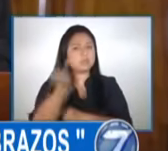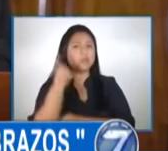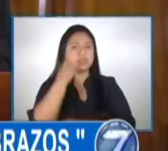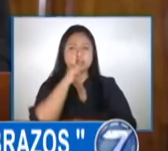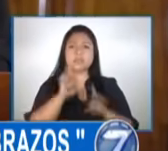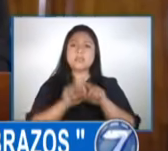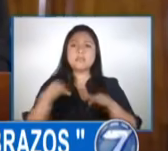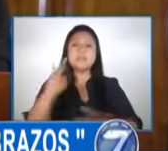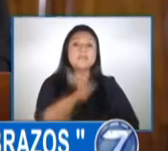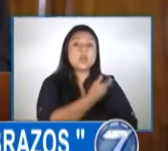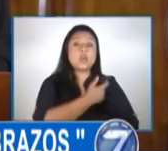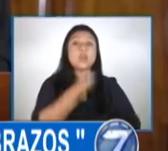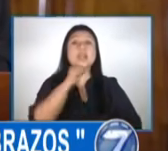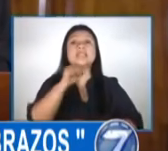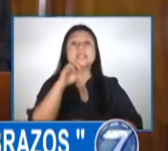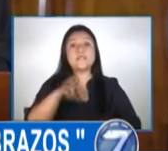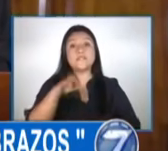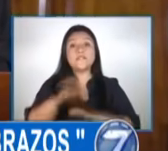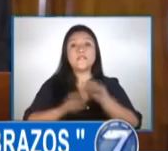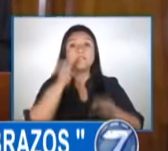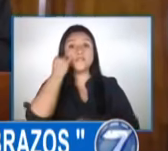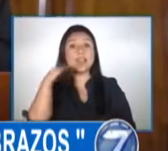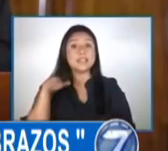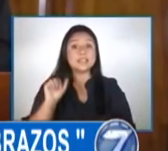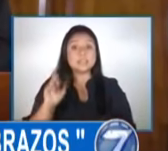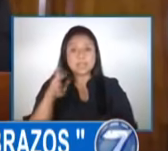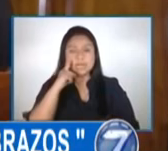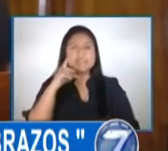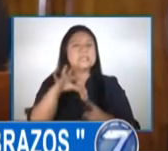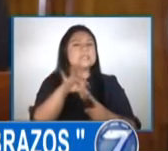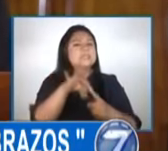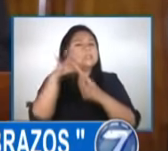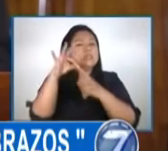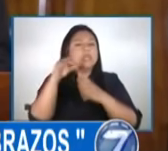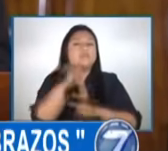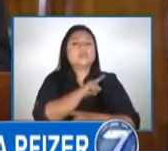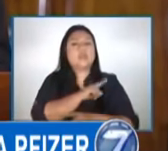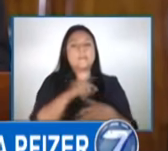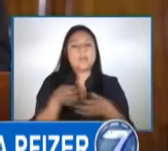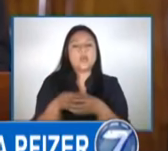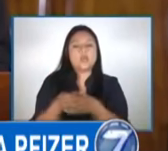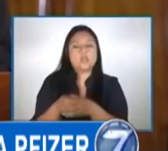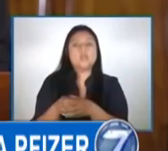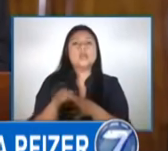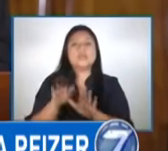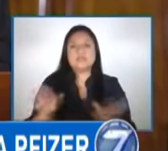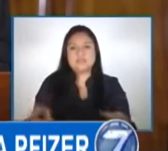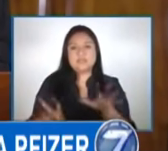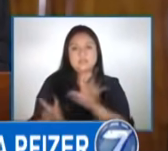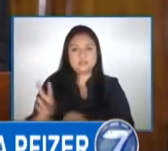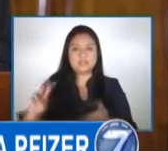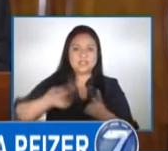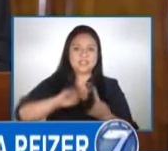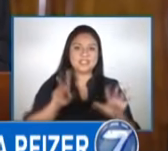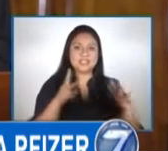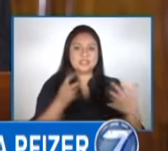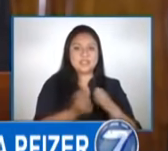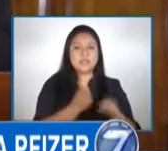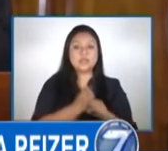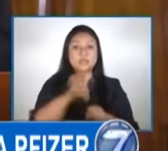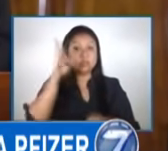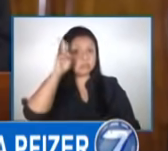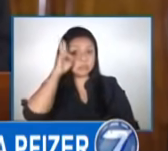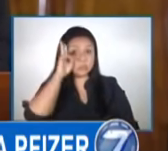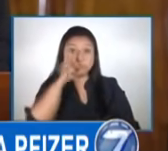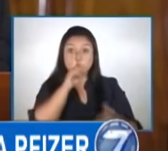Pfizer mediante el mecanismo COVAX y las destinaremos exclusivamente para este segmento poblacional. Recuerden también que